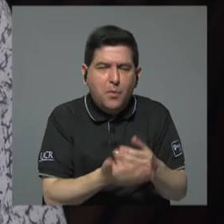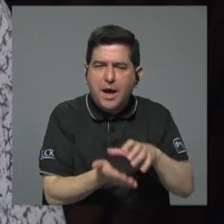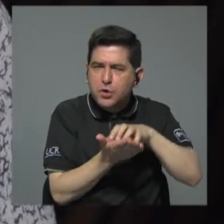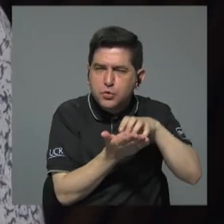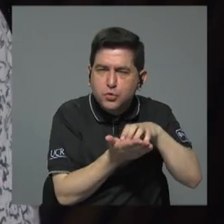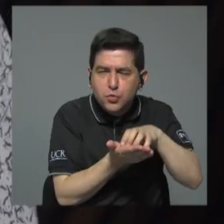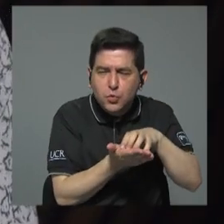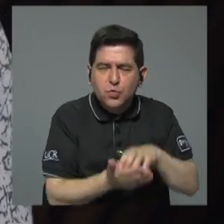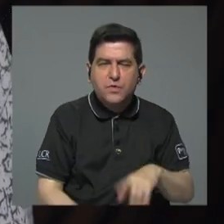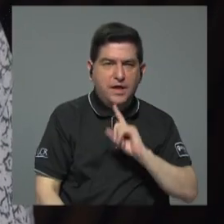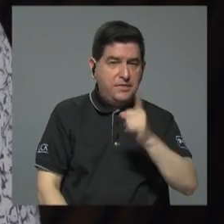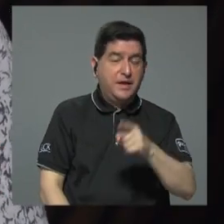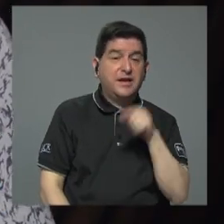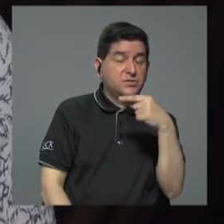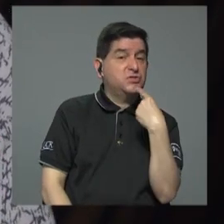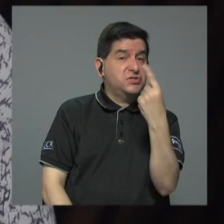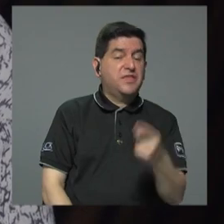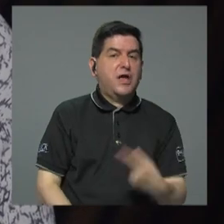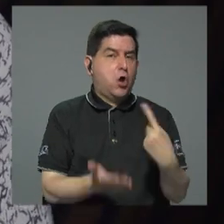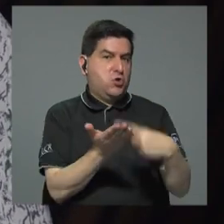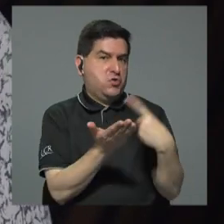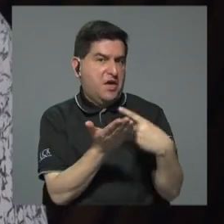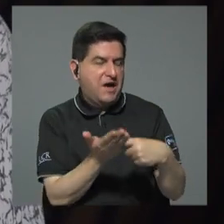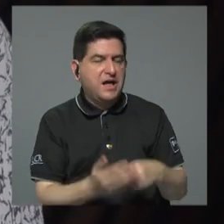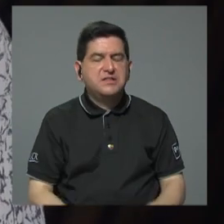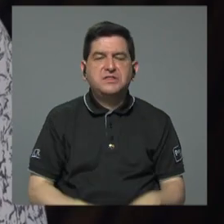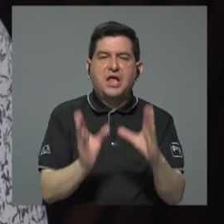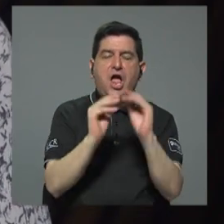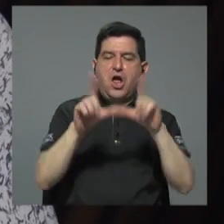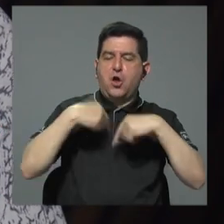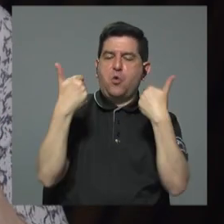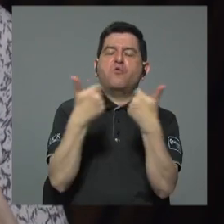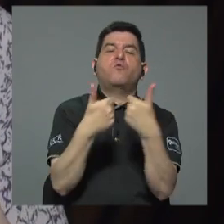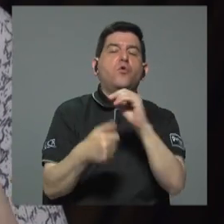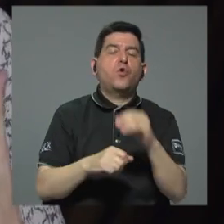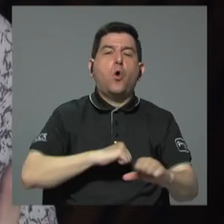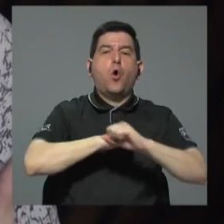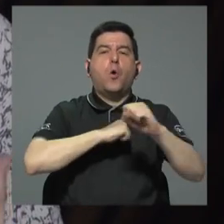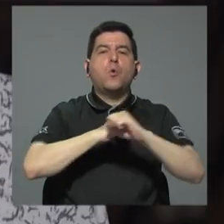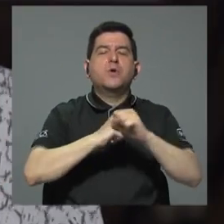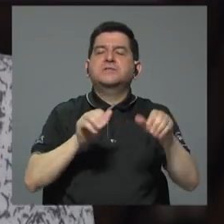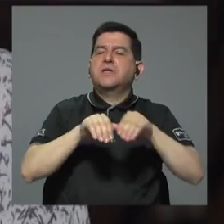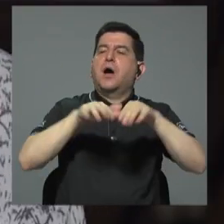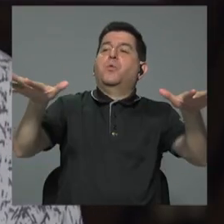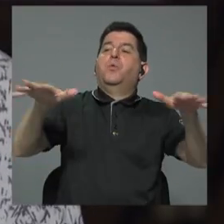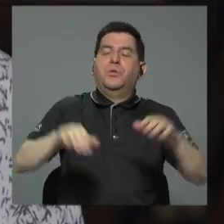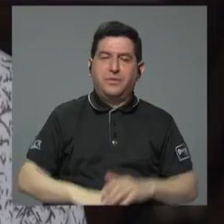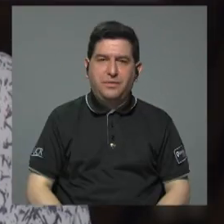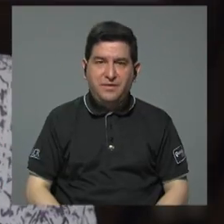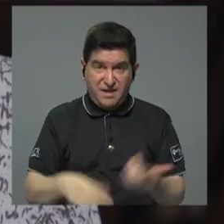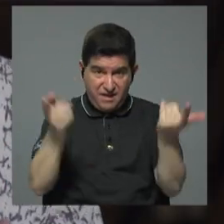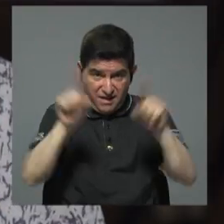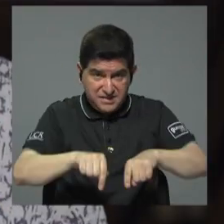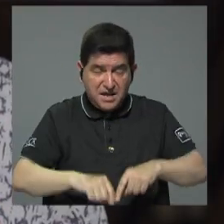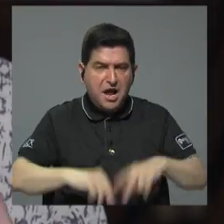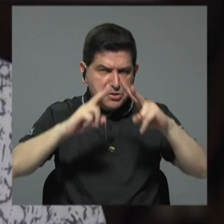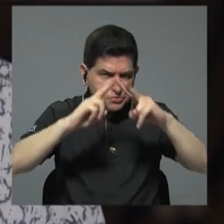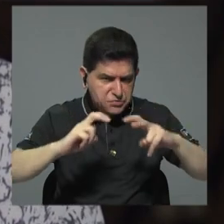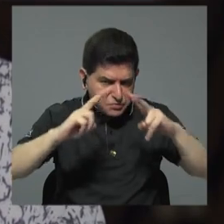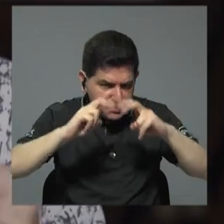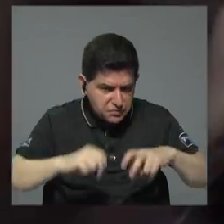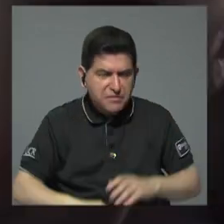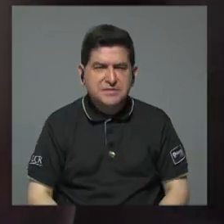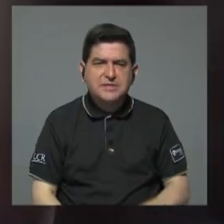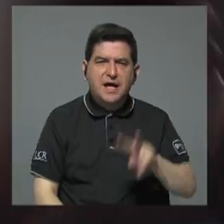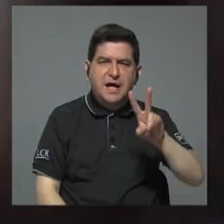dudosa si esta fuera dicha en un debate, en un foro gremial o en publicidad masiva. En este caso, podemos revisar la afirmación